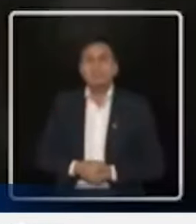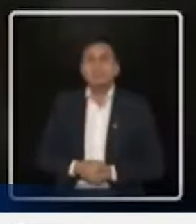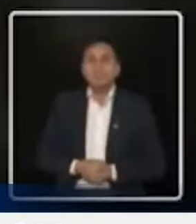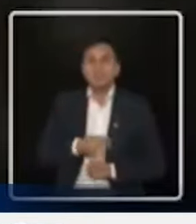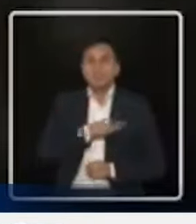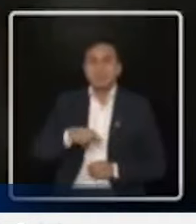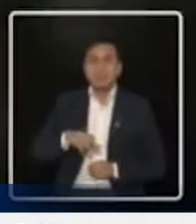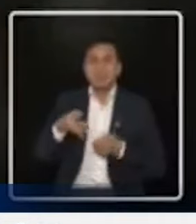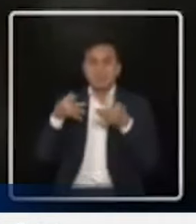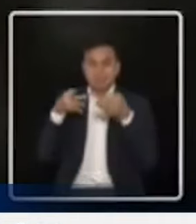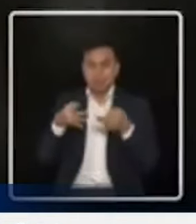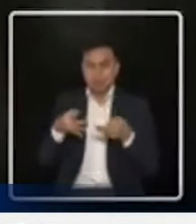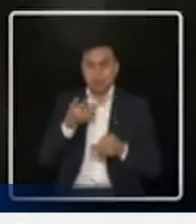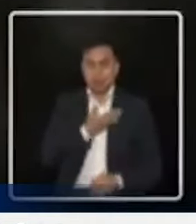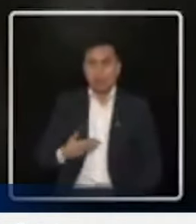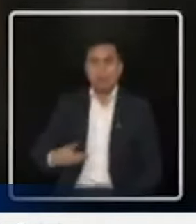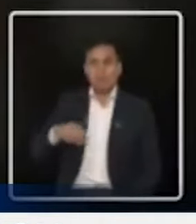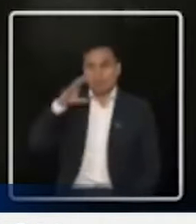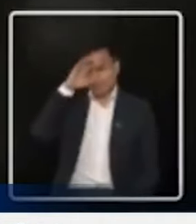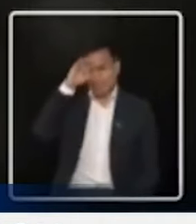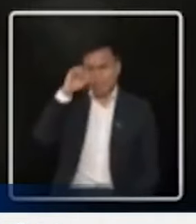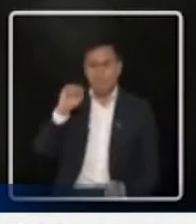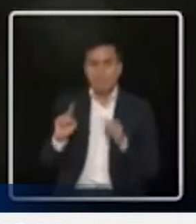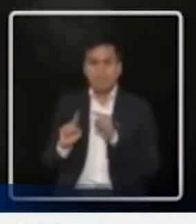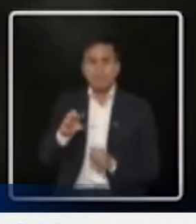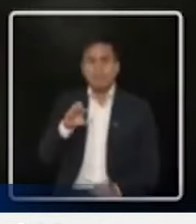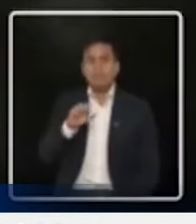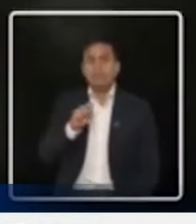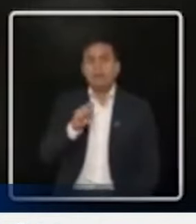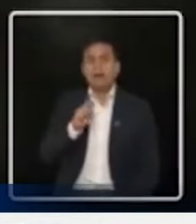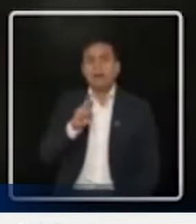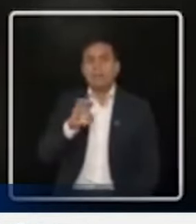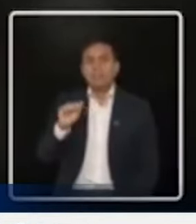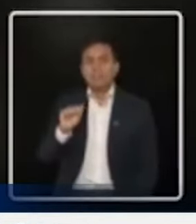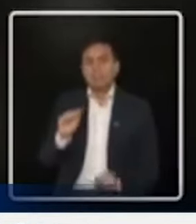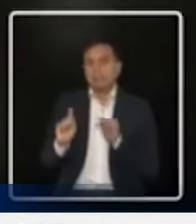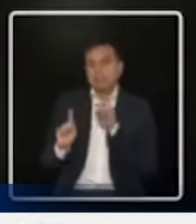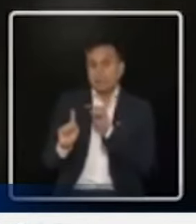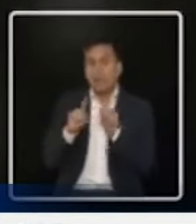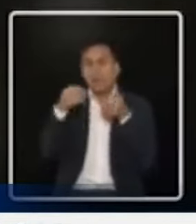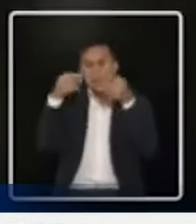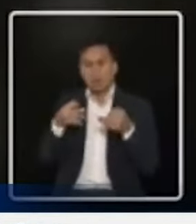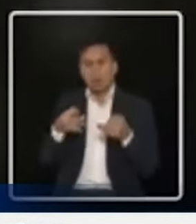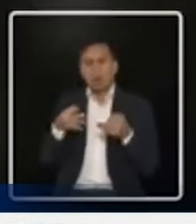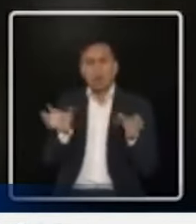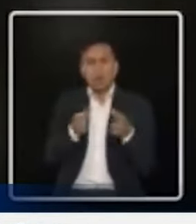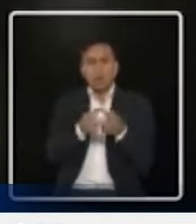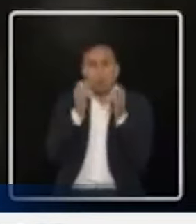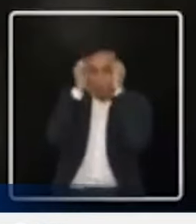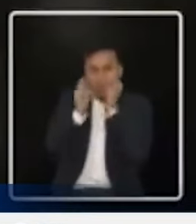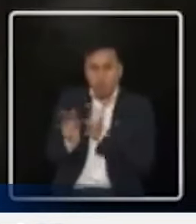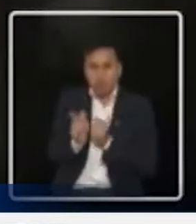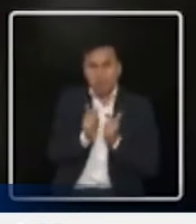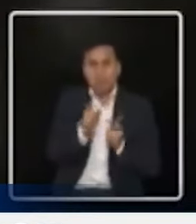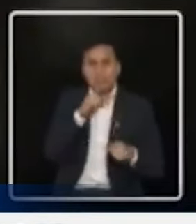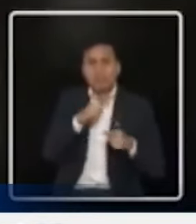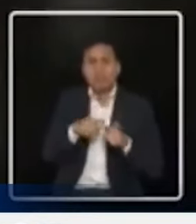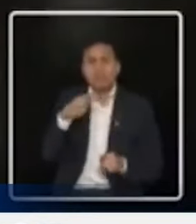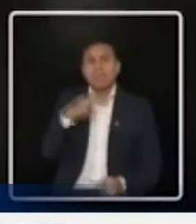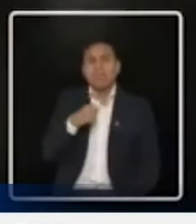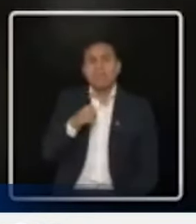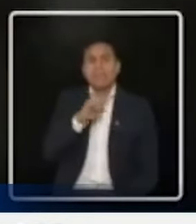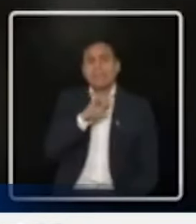La ministra de Seguridad del gobierno de Argentina, Patricia Bullrich, afirmó que un grupo terrorista llamado